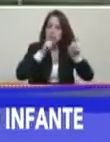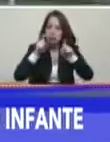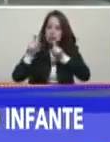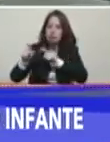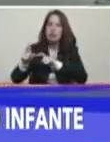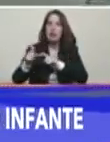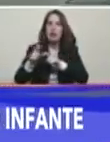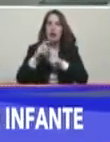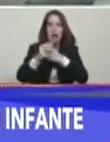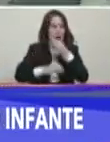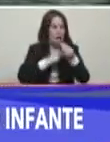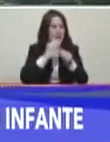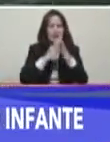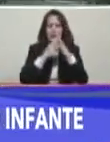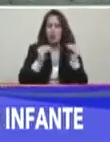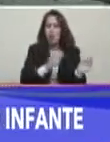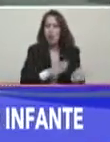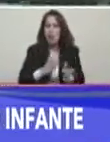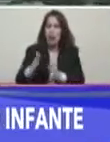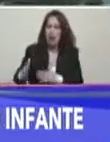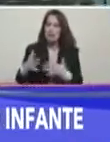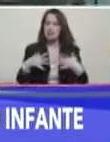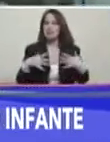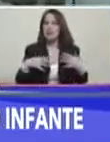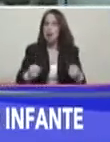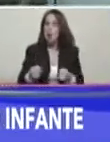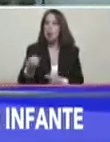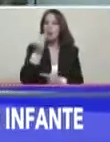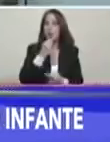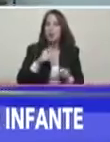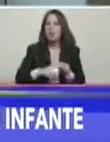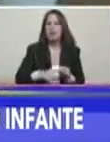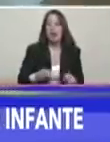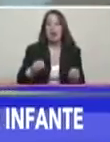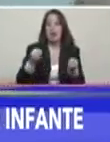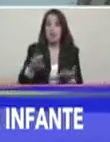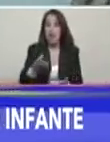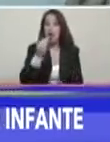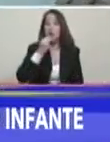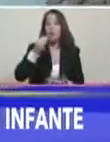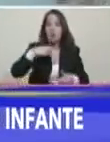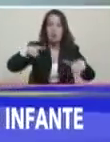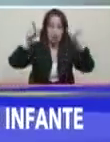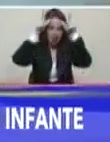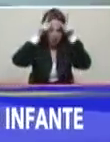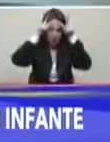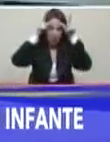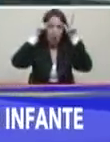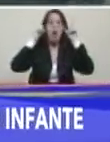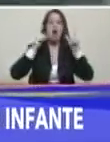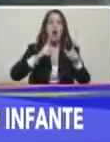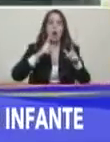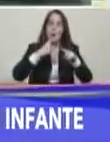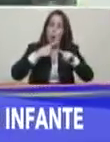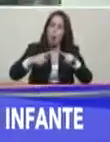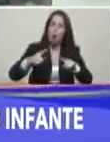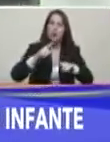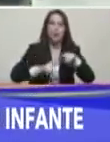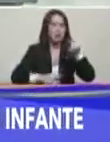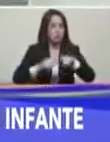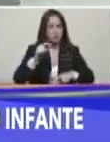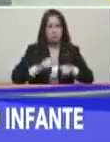todo lo que es el plan de salud animal, darle los alimentos balanceados en alianzas estratégicas con otras plantas y